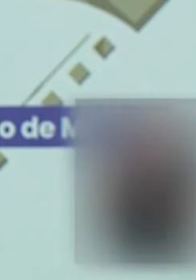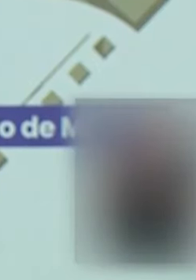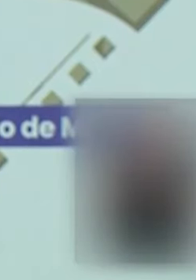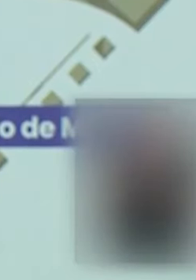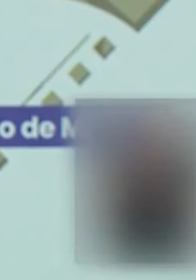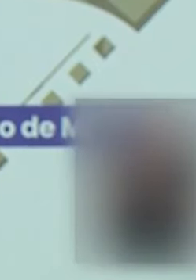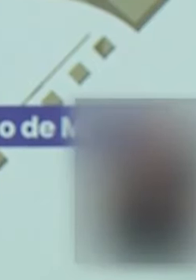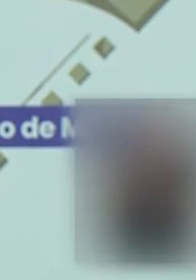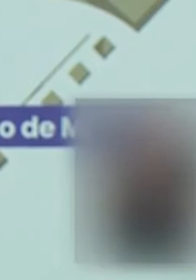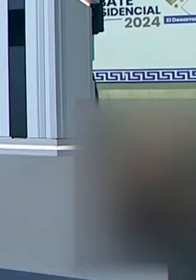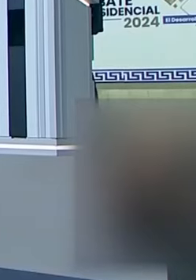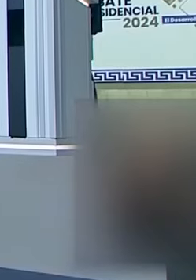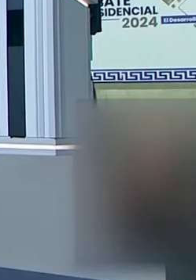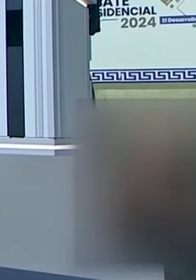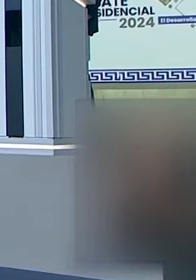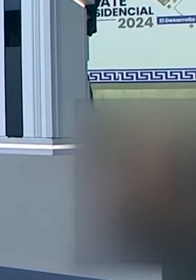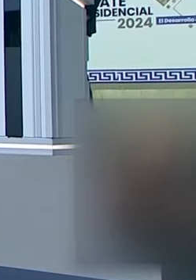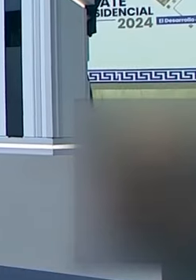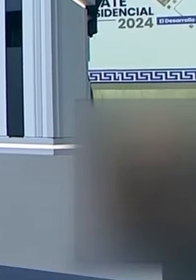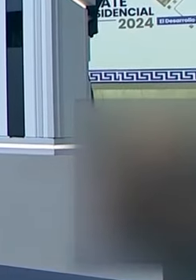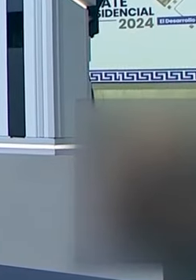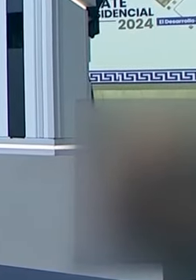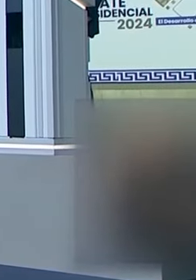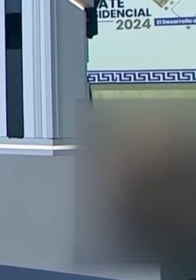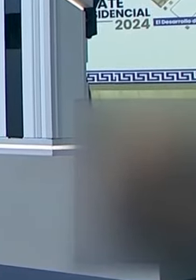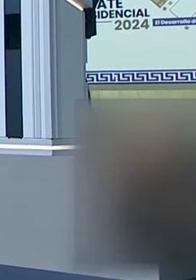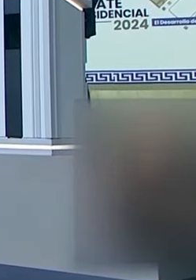las elecciones más